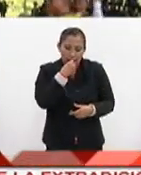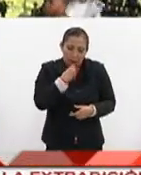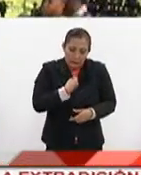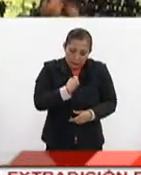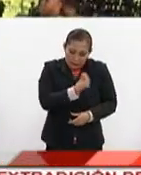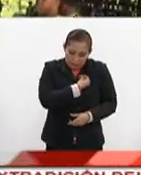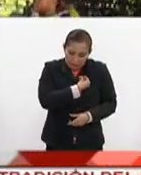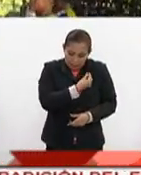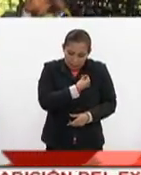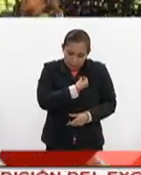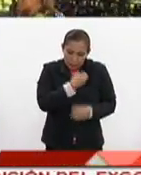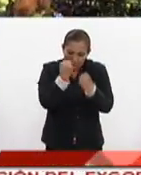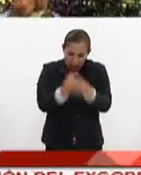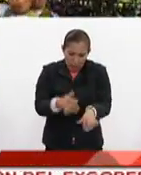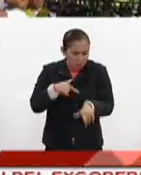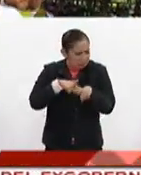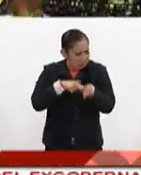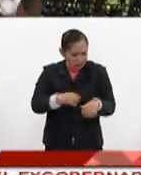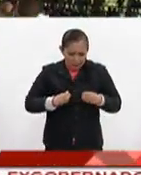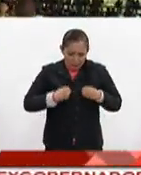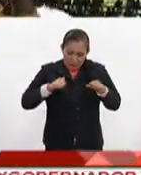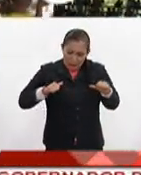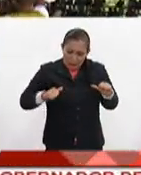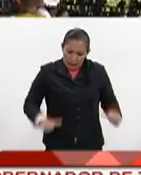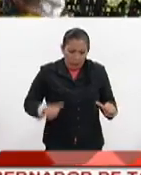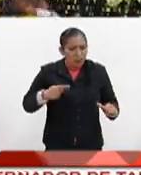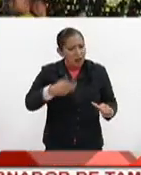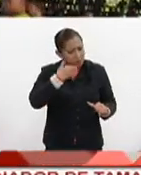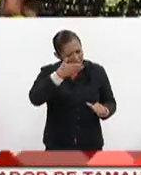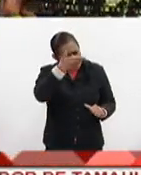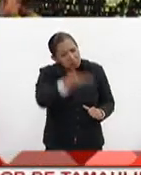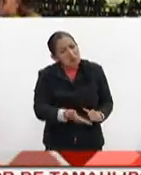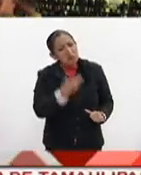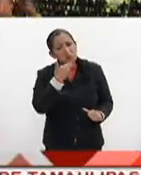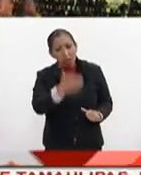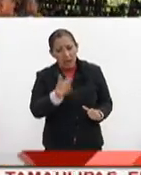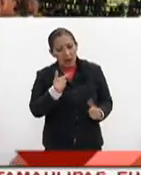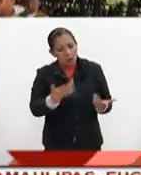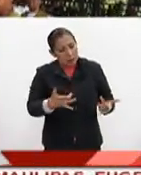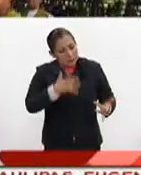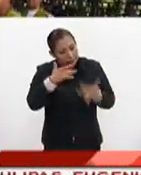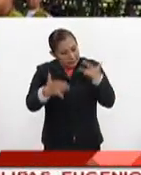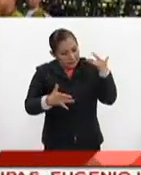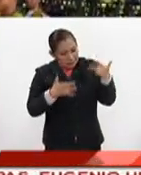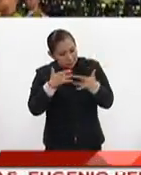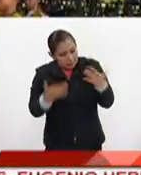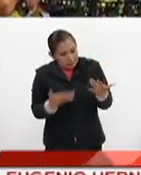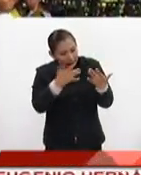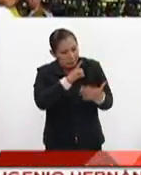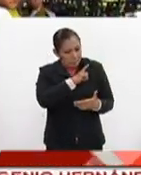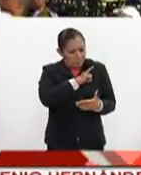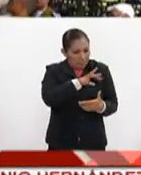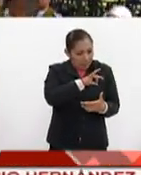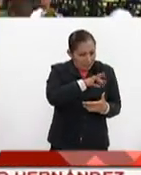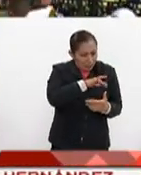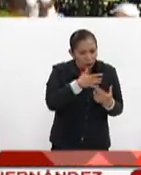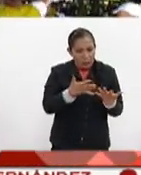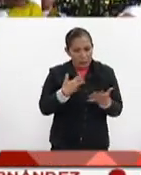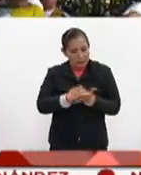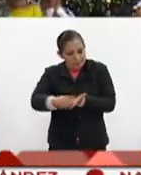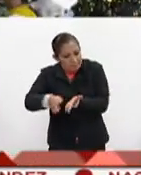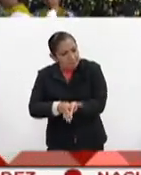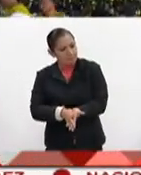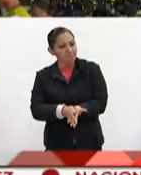sí, porque, bueno, perdí todo, pero sigo vivo. Y está bien, en gran parte es entre miedo y